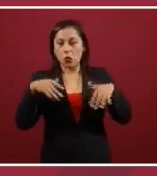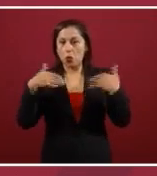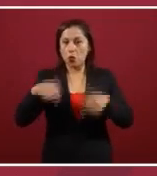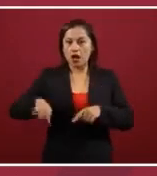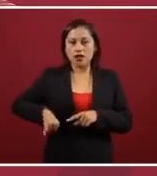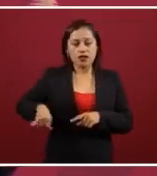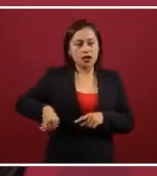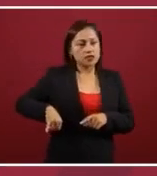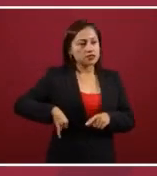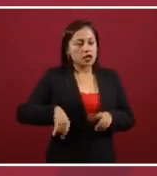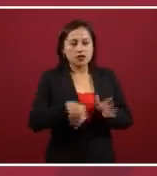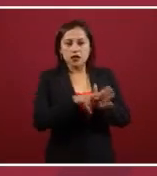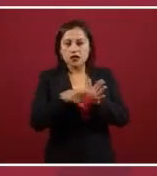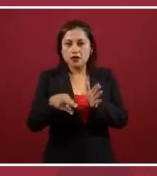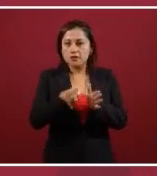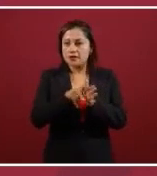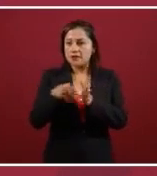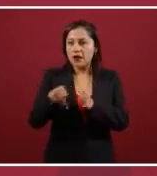Eso hay que probar.